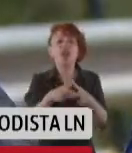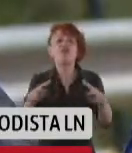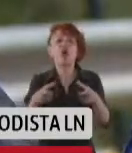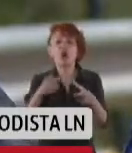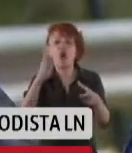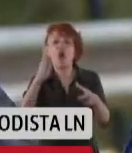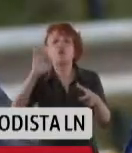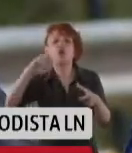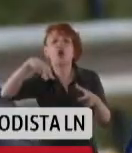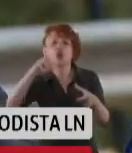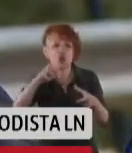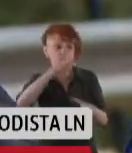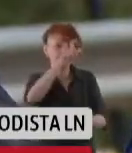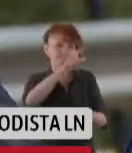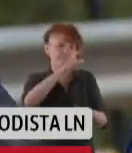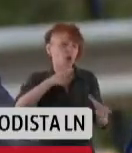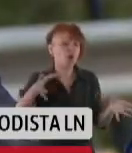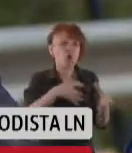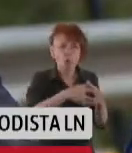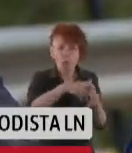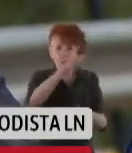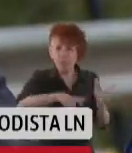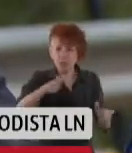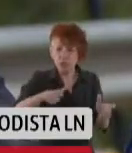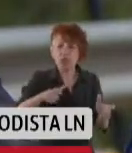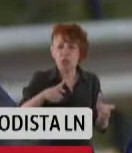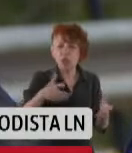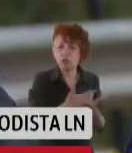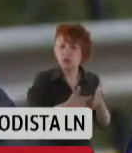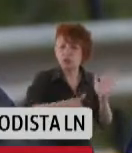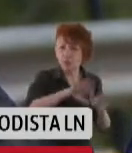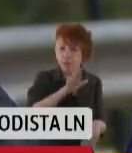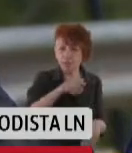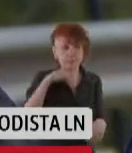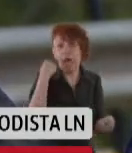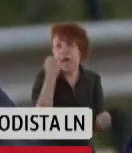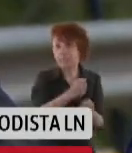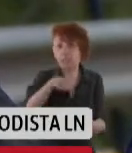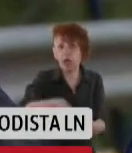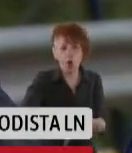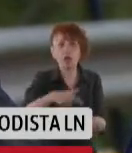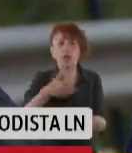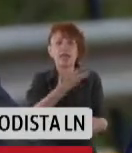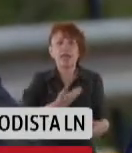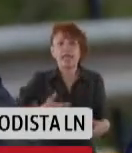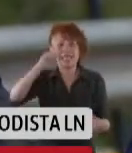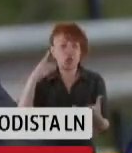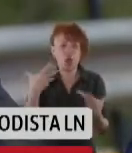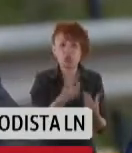grande. Y Massa depende exclusivamente de conseguir resultados económicos que puedan avalar su